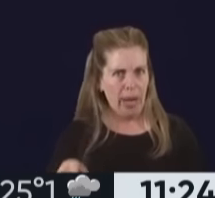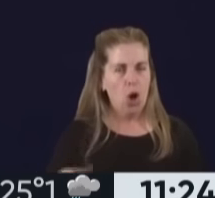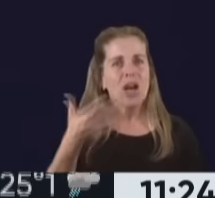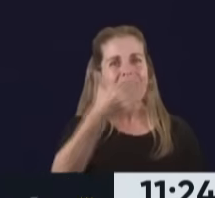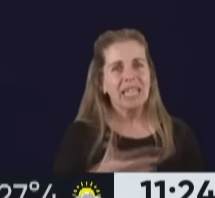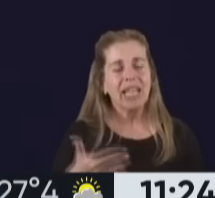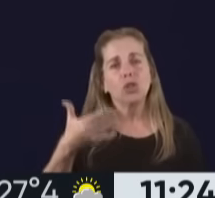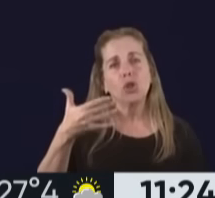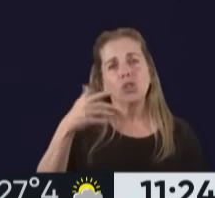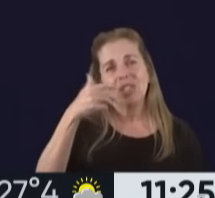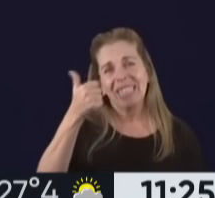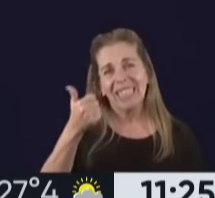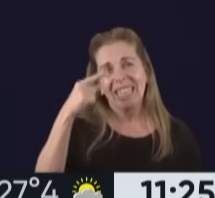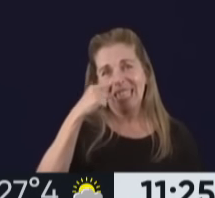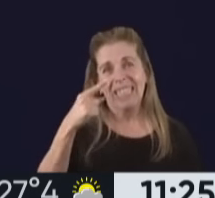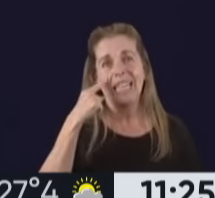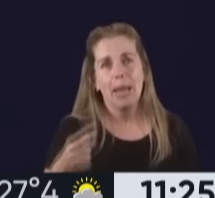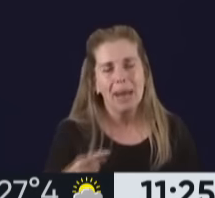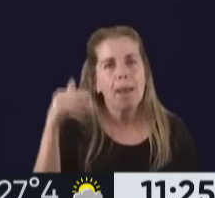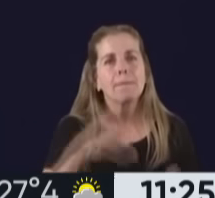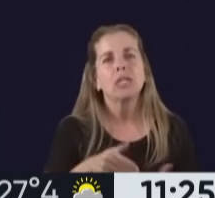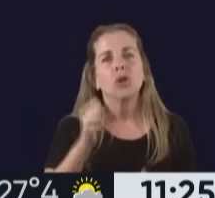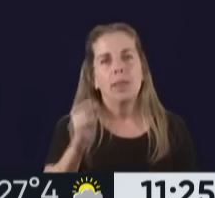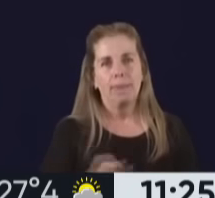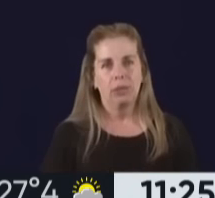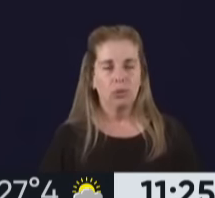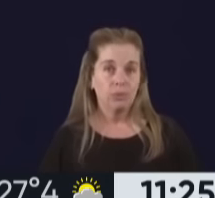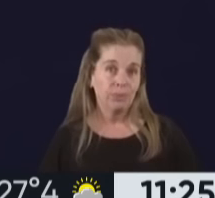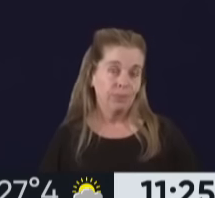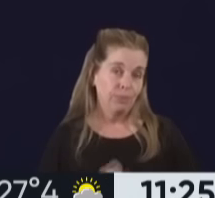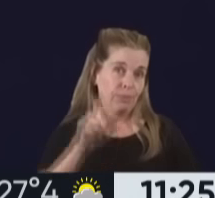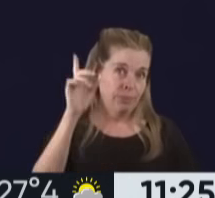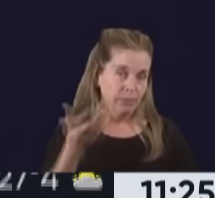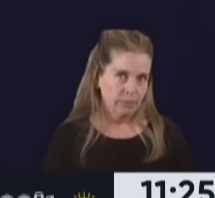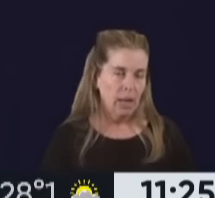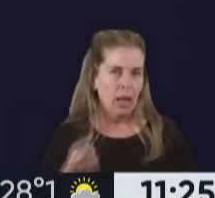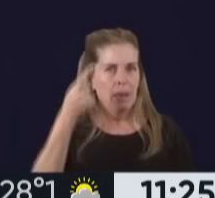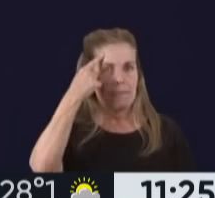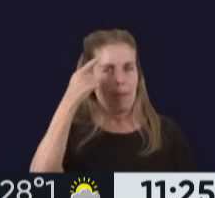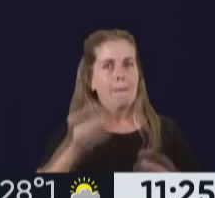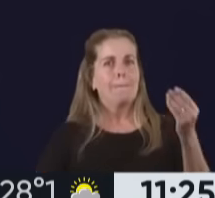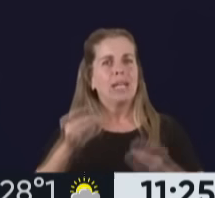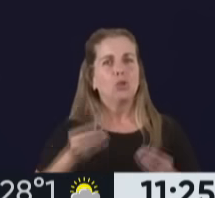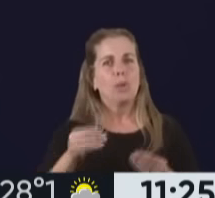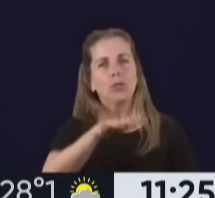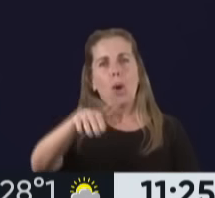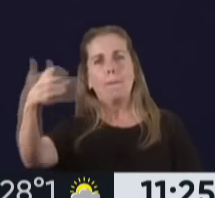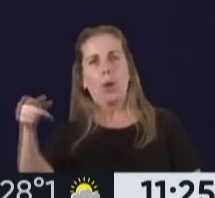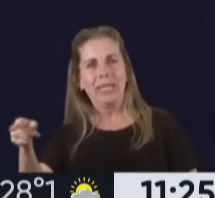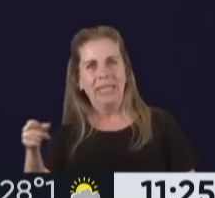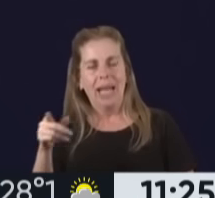507.064 millones de pesos. Para entender las prioridades de la provincia de Buenos Aires, su presupuesto es de 34 billones de pesos.